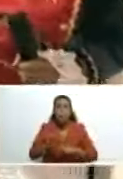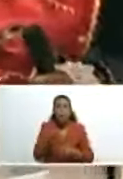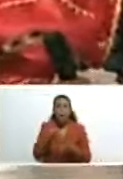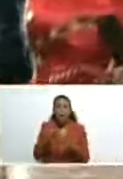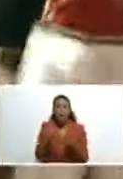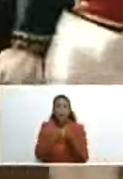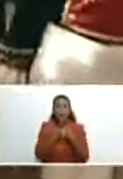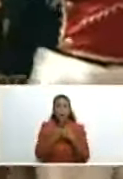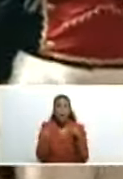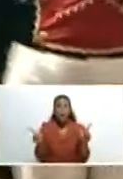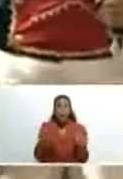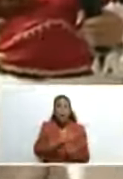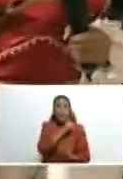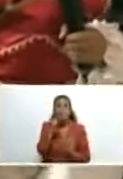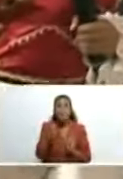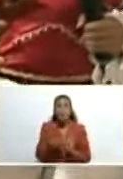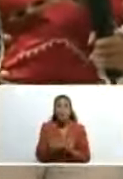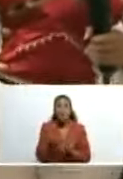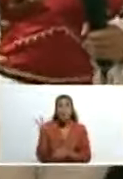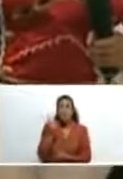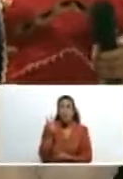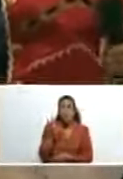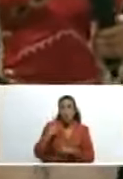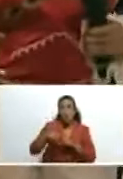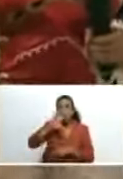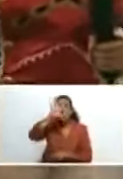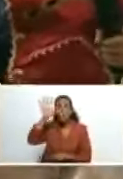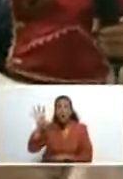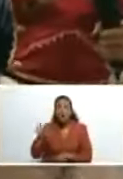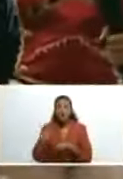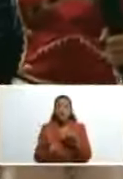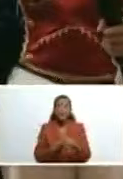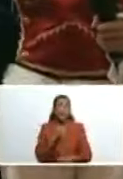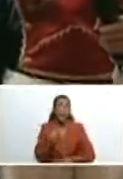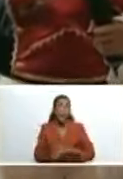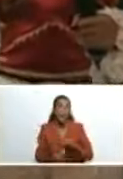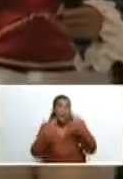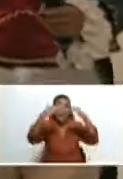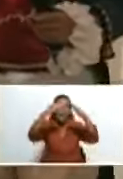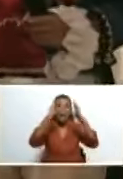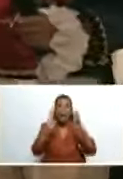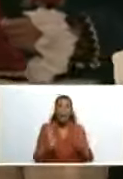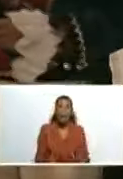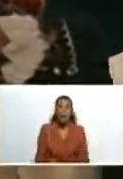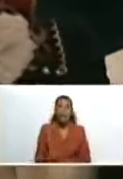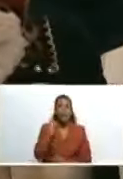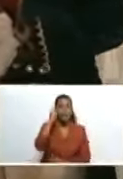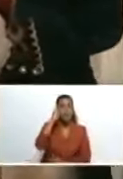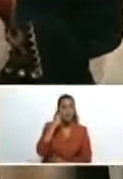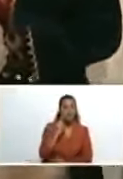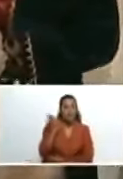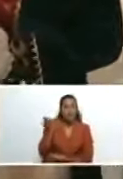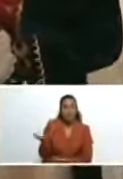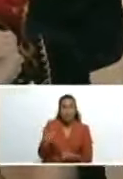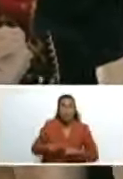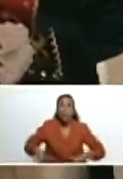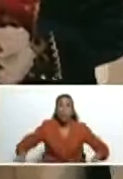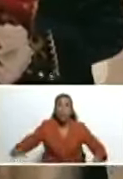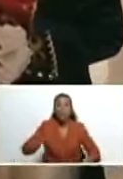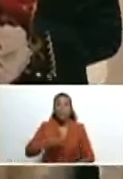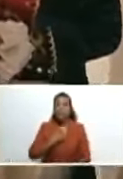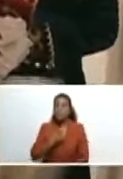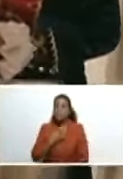de Venezuela. Y vamos a hacerlo, ¿dónde? En la Casa del Libertador, donde está su